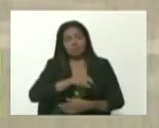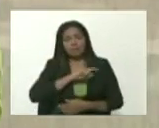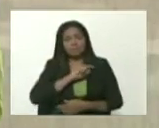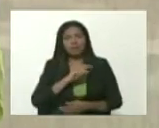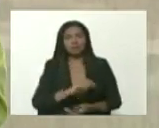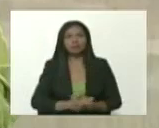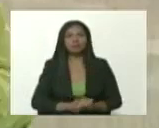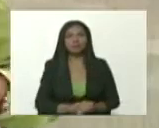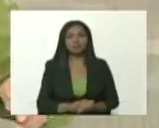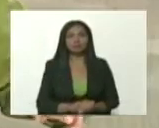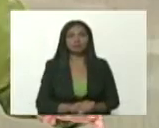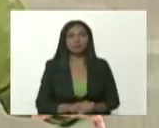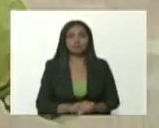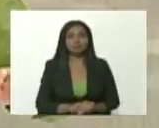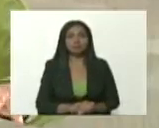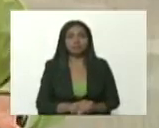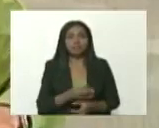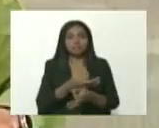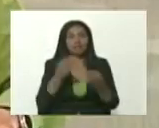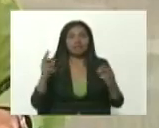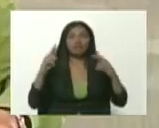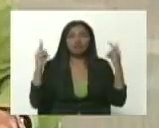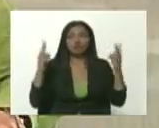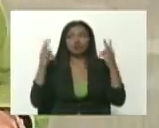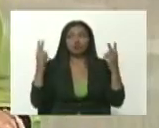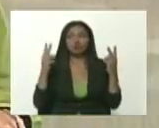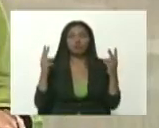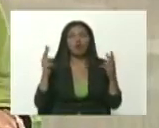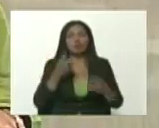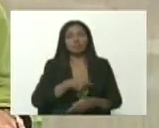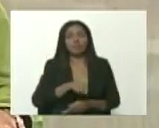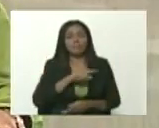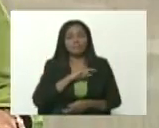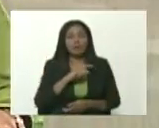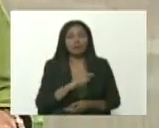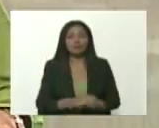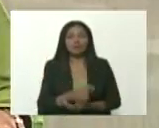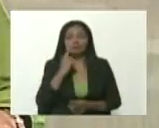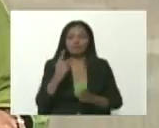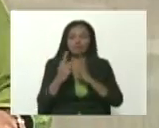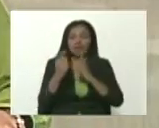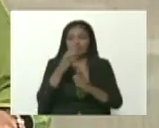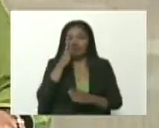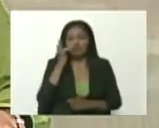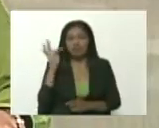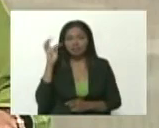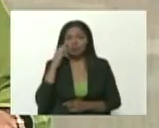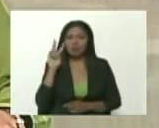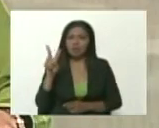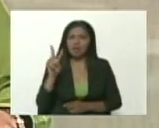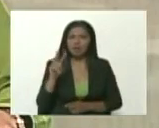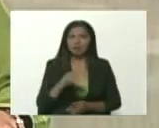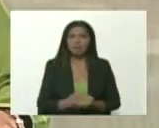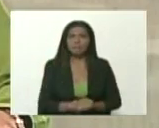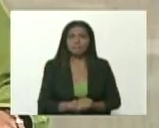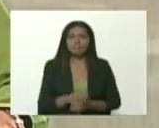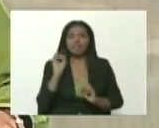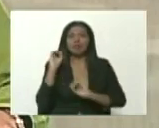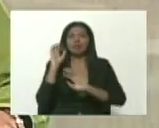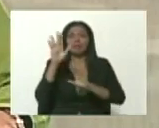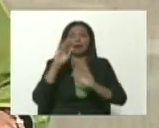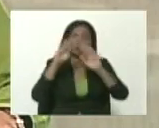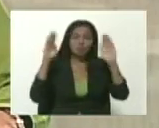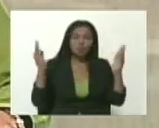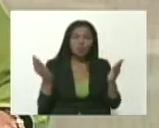España. Tremendo triunfo de España frente a Francia. ¿No lo vieron? En el básquet, en el mundial